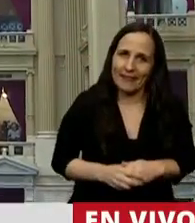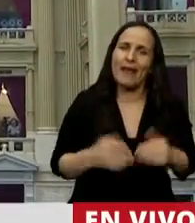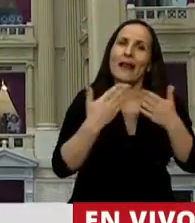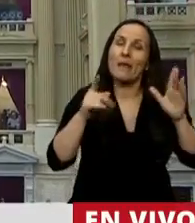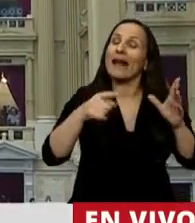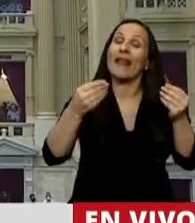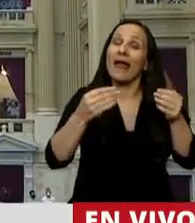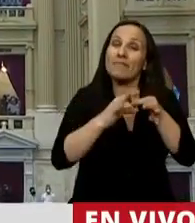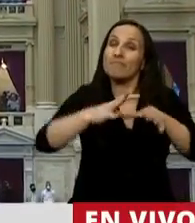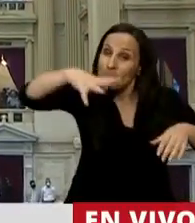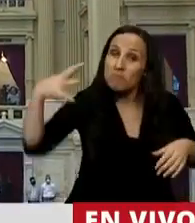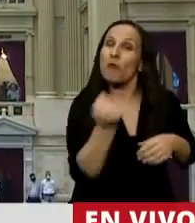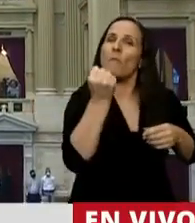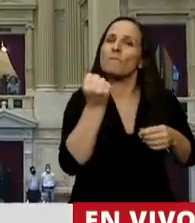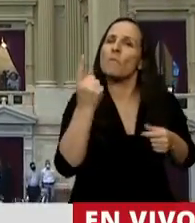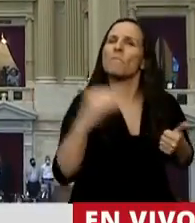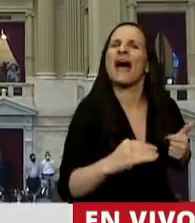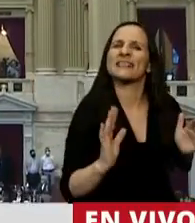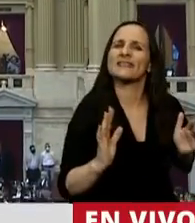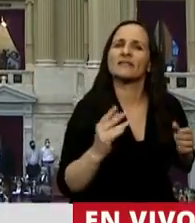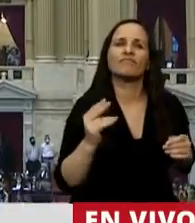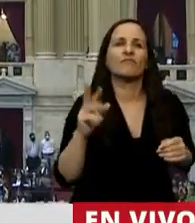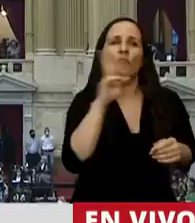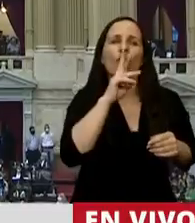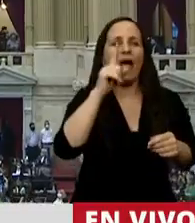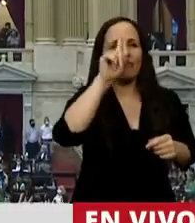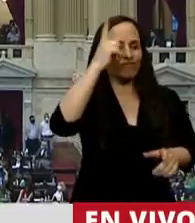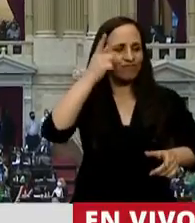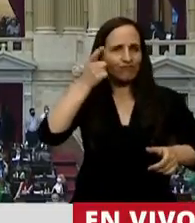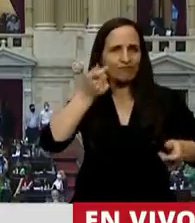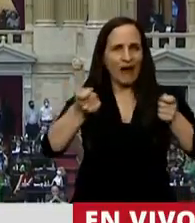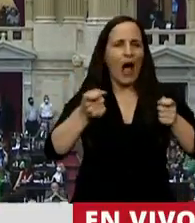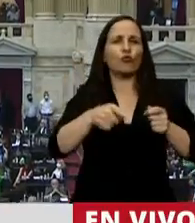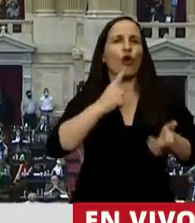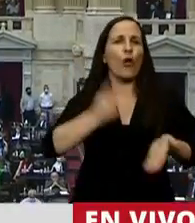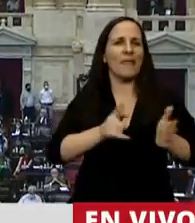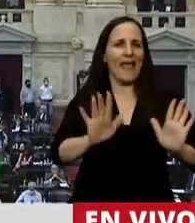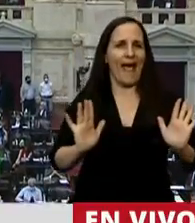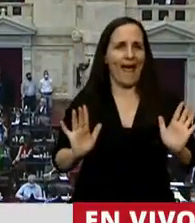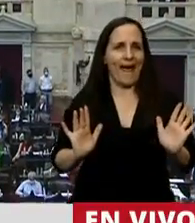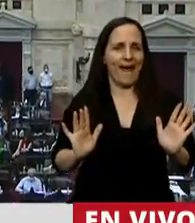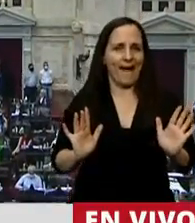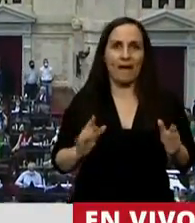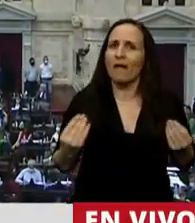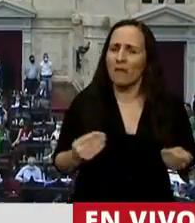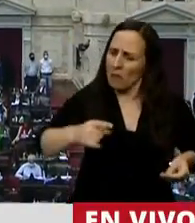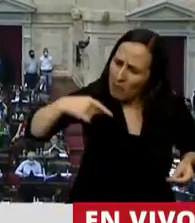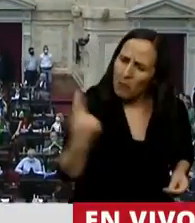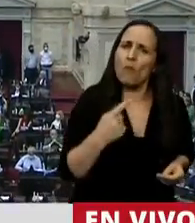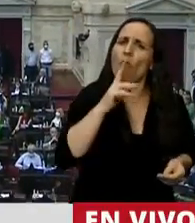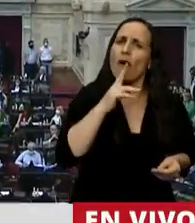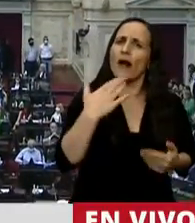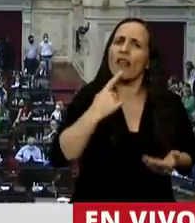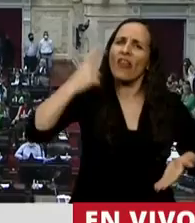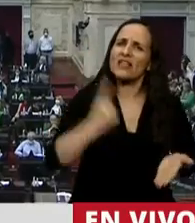más, que es la de la autonomía de las mujeres, a que podamos decidir sin